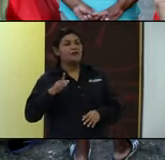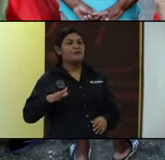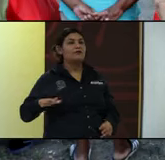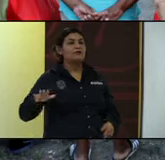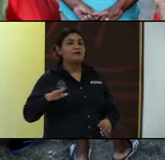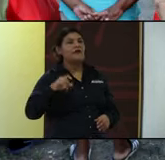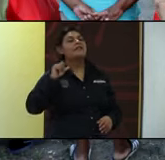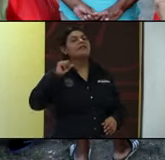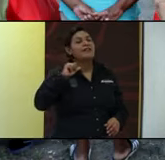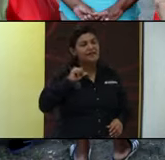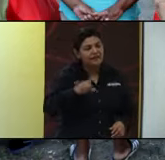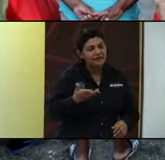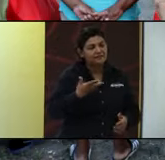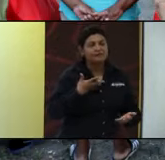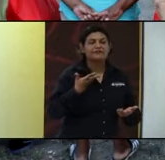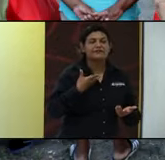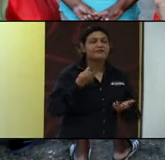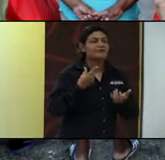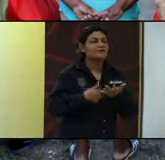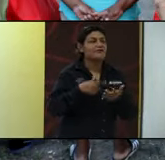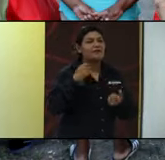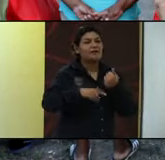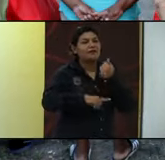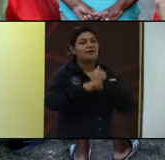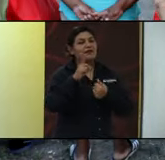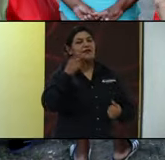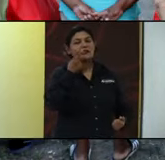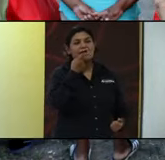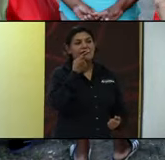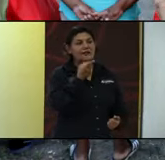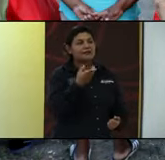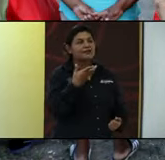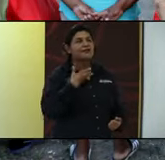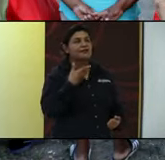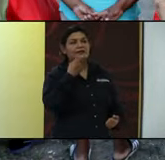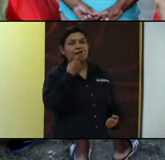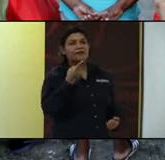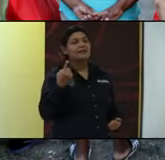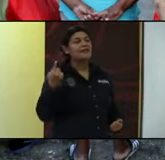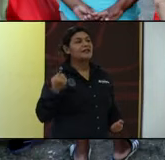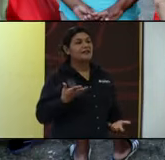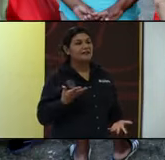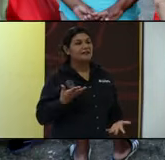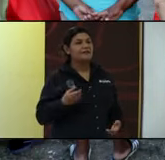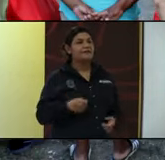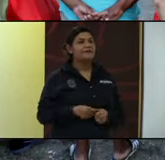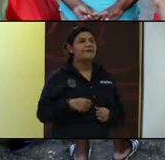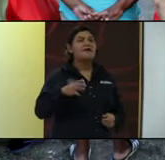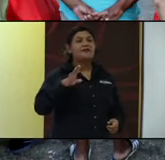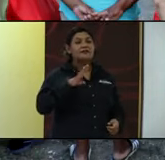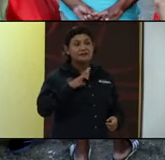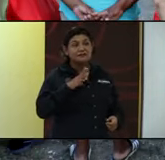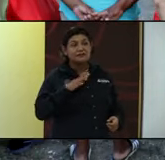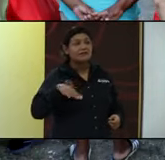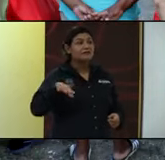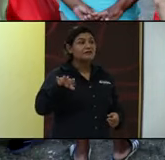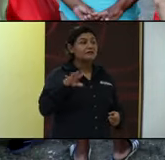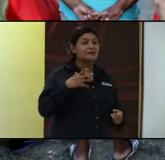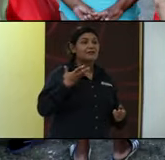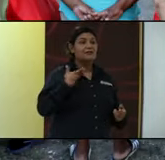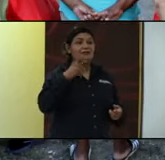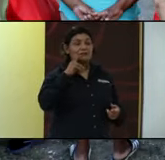que también sufre del mismo problema. Quiero decirles e informarles que estamos tomando todas las